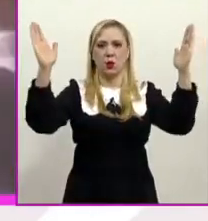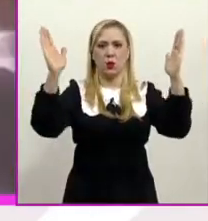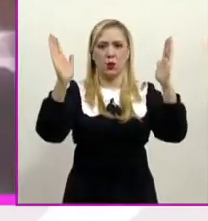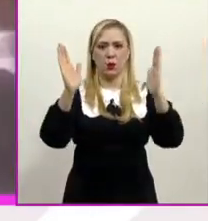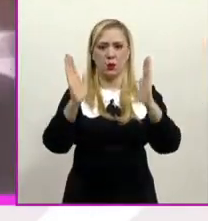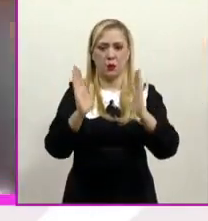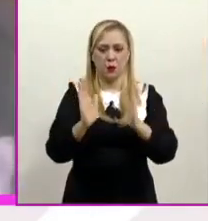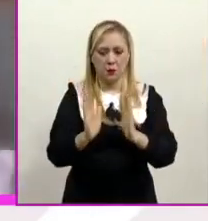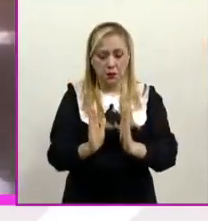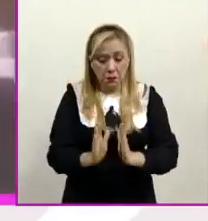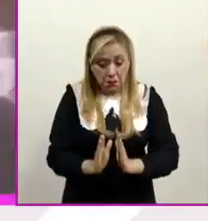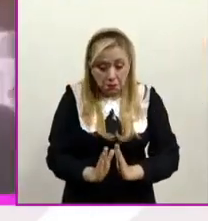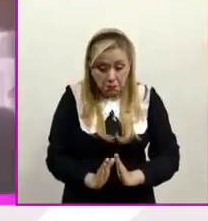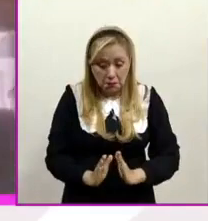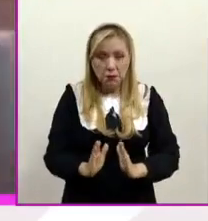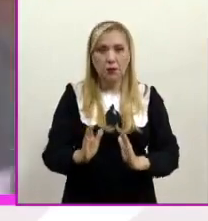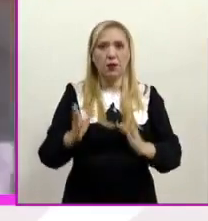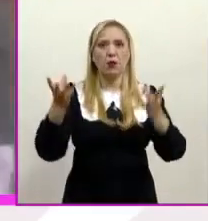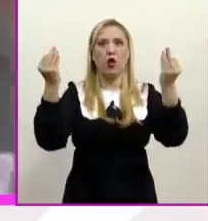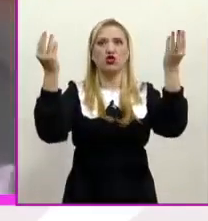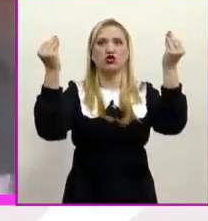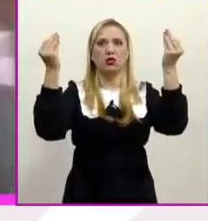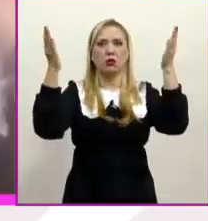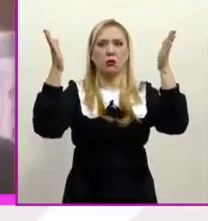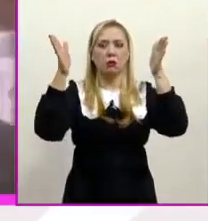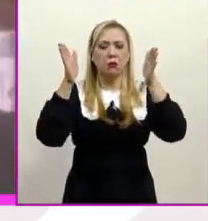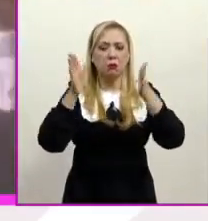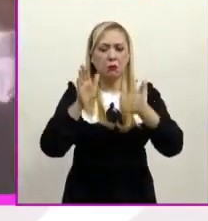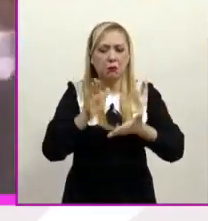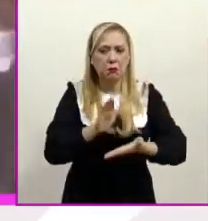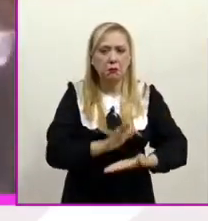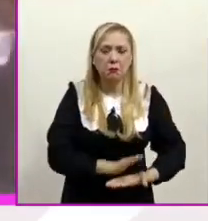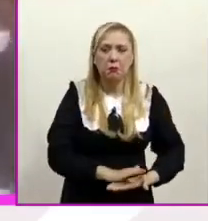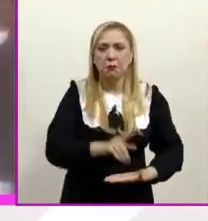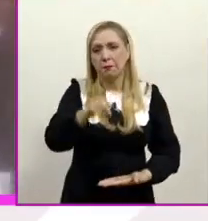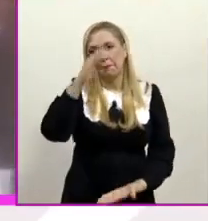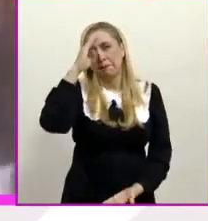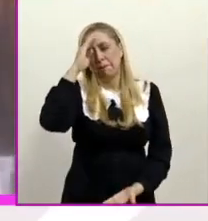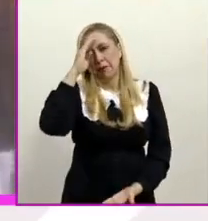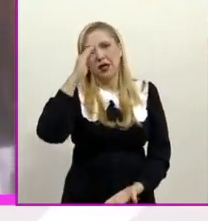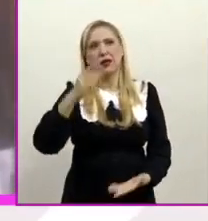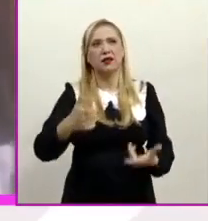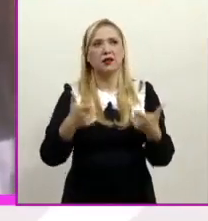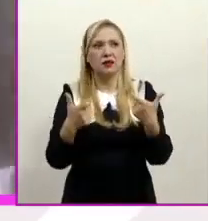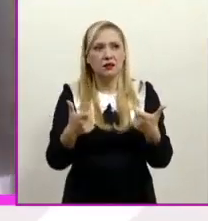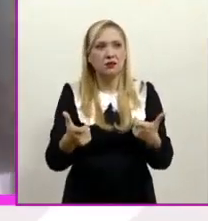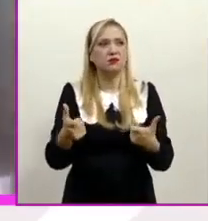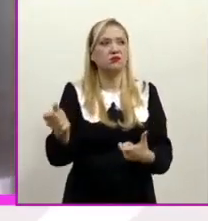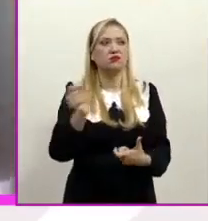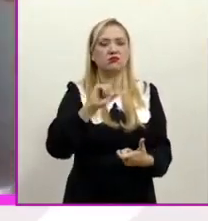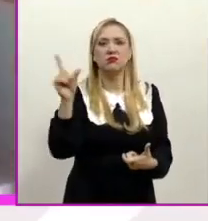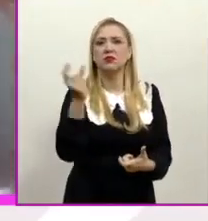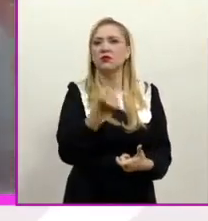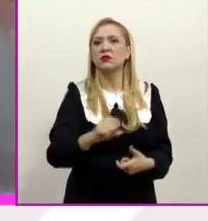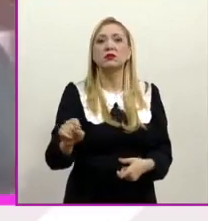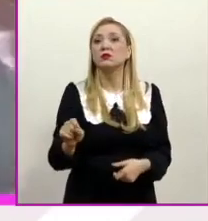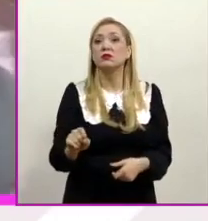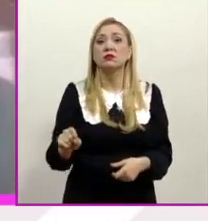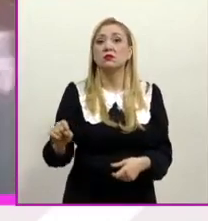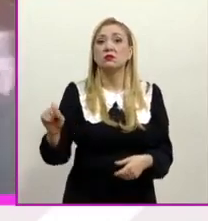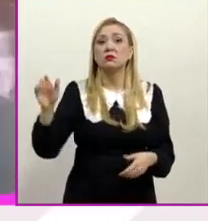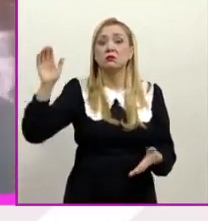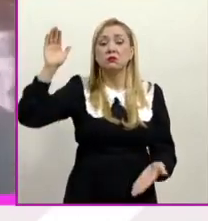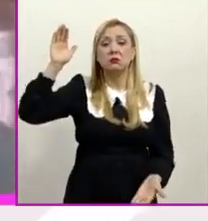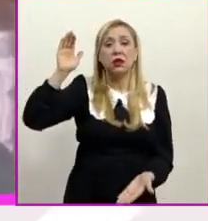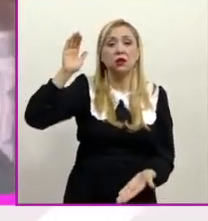mundo quiere ser actor, todo el mundo quiere una experiencia, todo el mundo cree que es fama y fortuna. Cuando se dan cuenta que no es ni fama ni fortuna, empieza a reducirse, a reducirse,